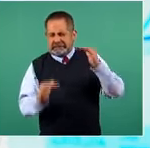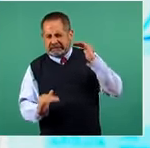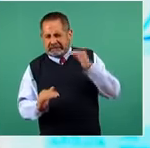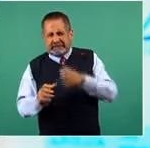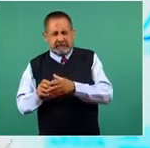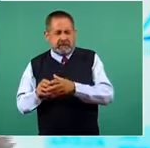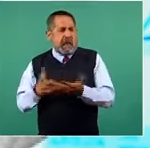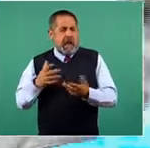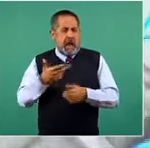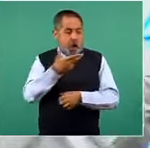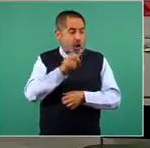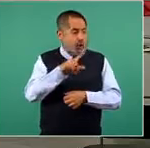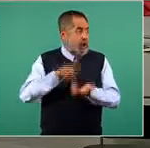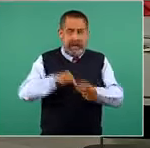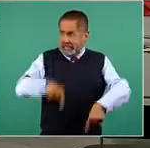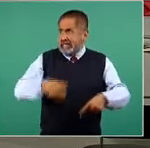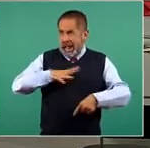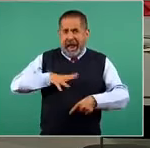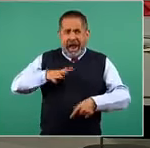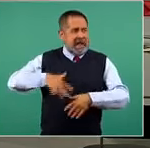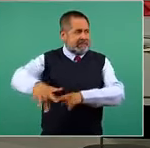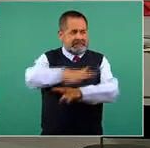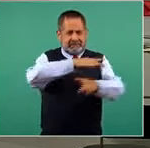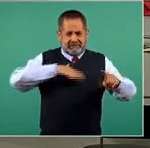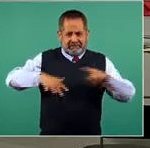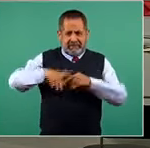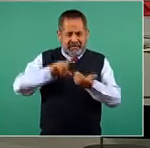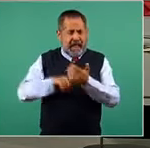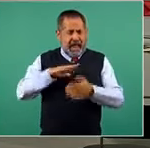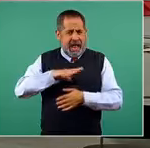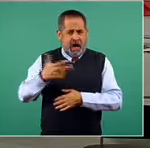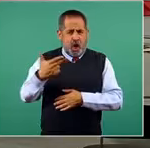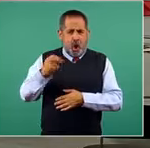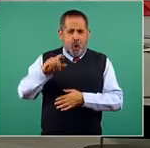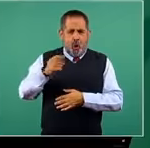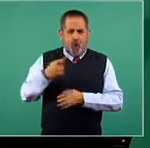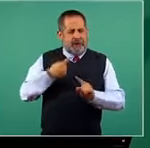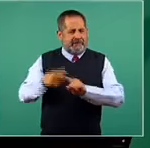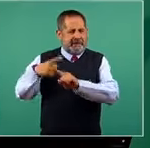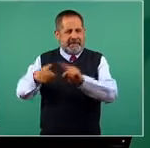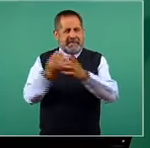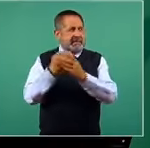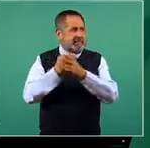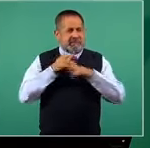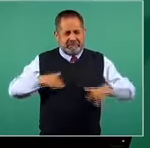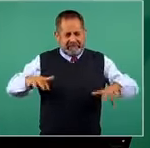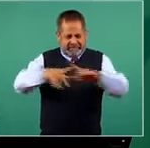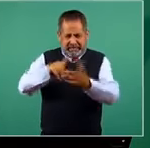están por todos lados, aquí mismo hay hongos de distintas de las especies y